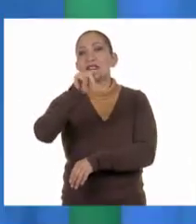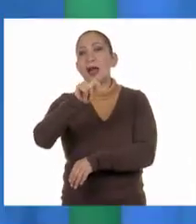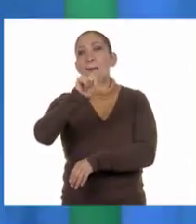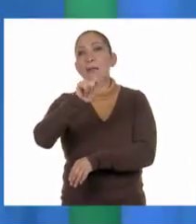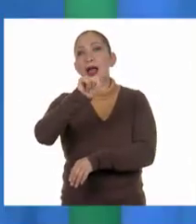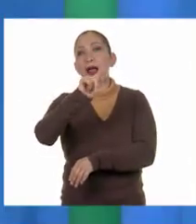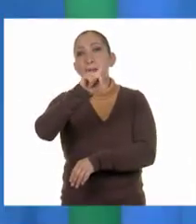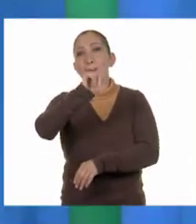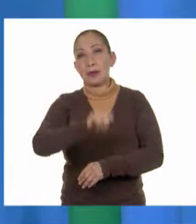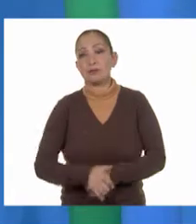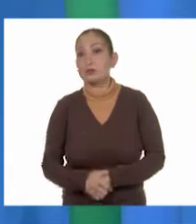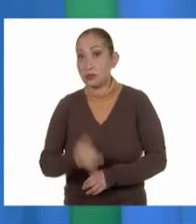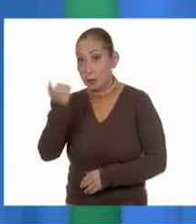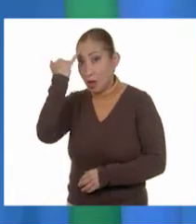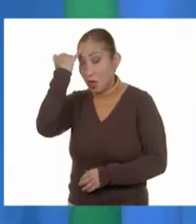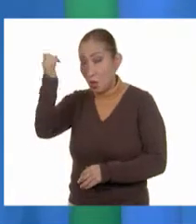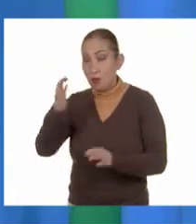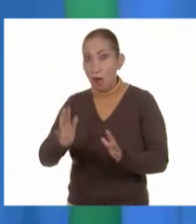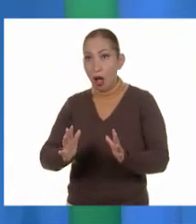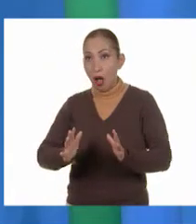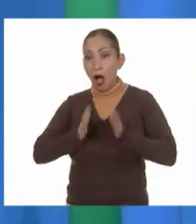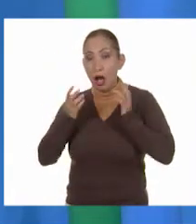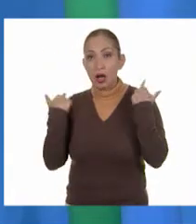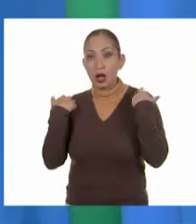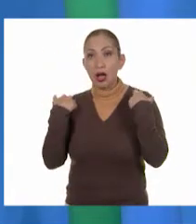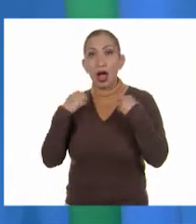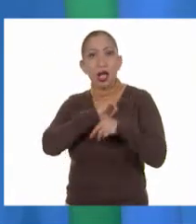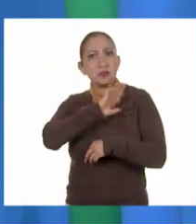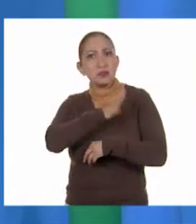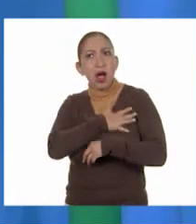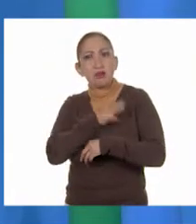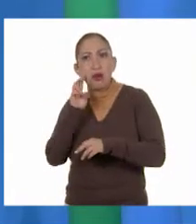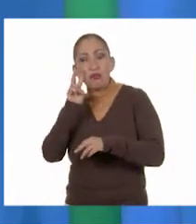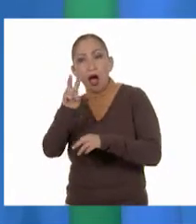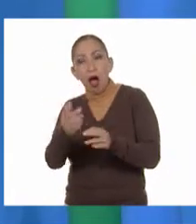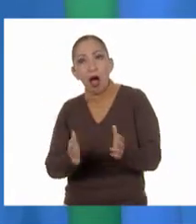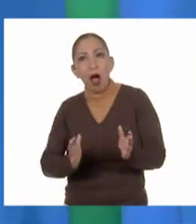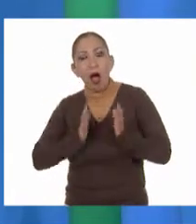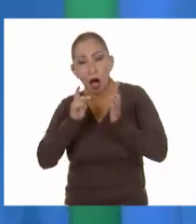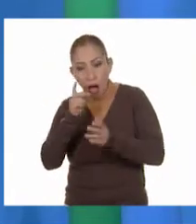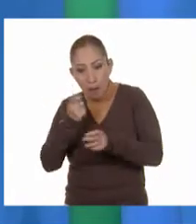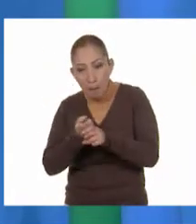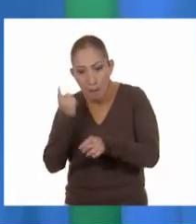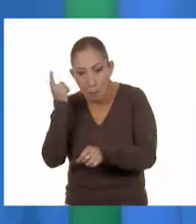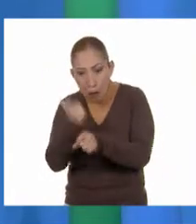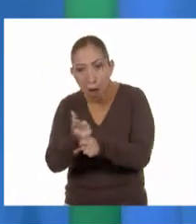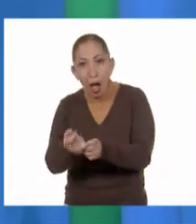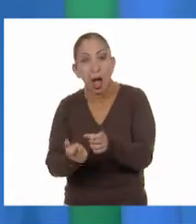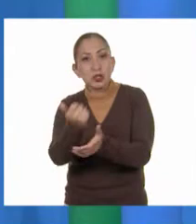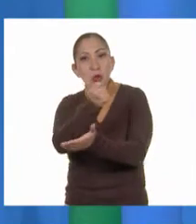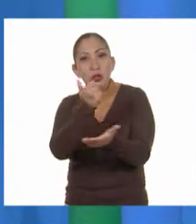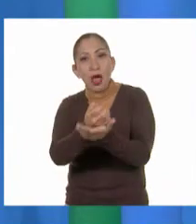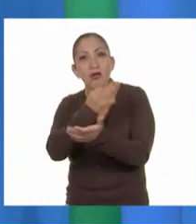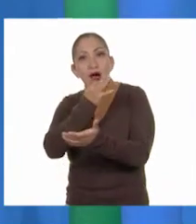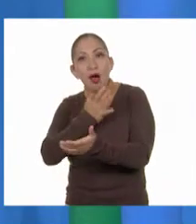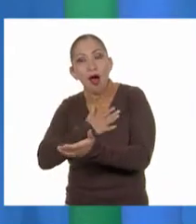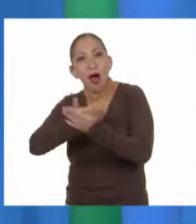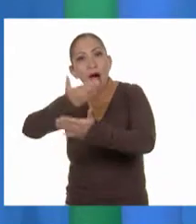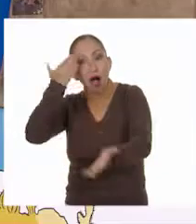maestra, ¿se imagina la impresión de los españoles al ver por primera vez la ciudad de la que tanto les habían